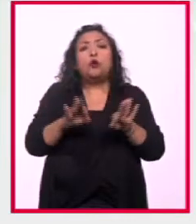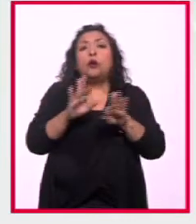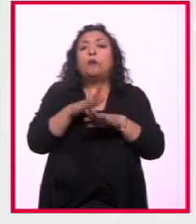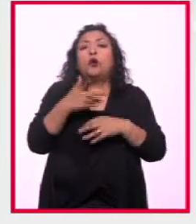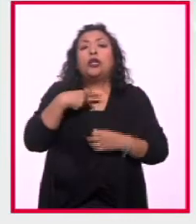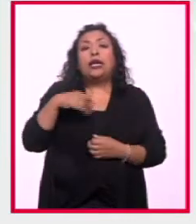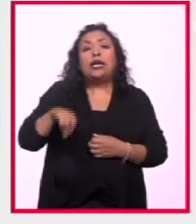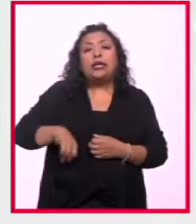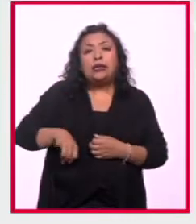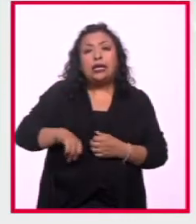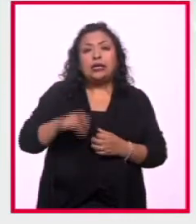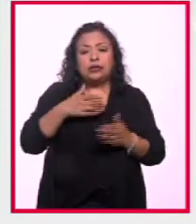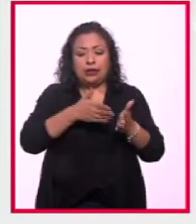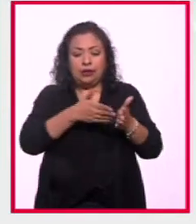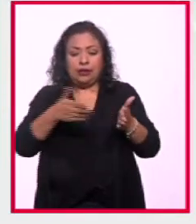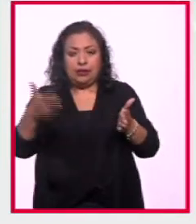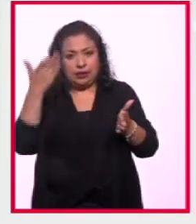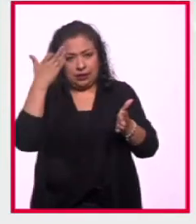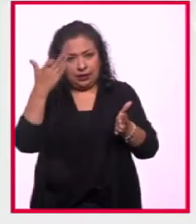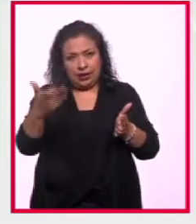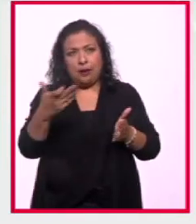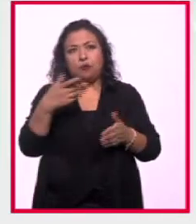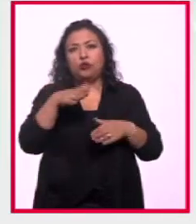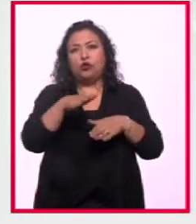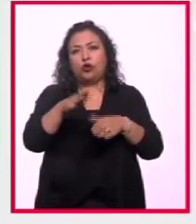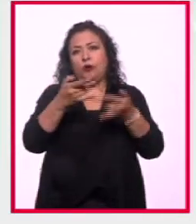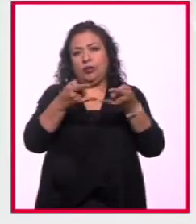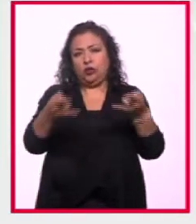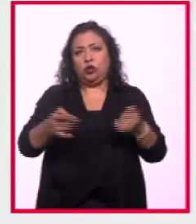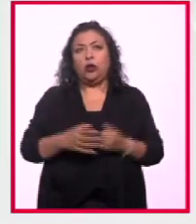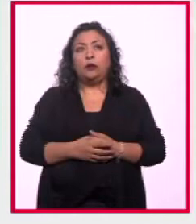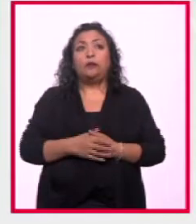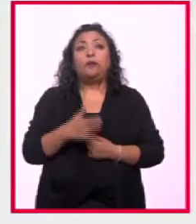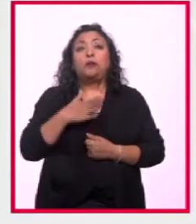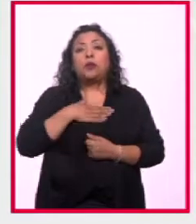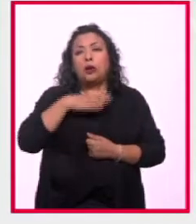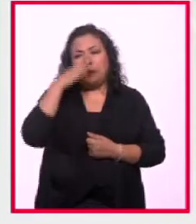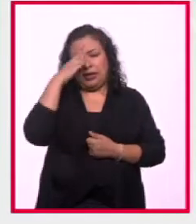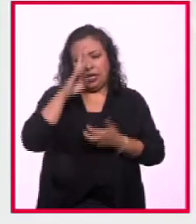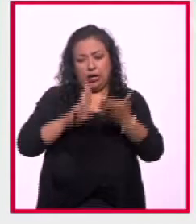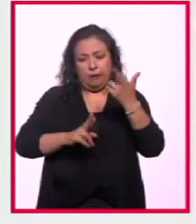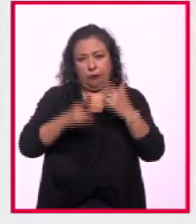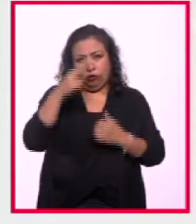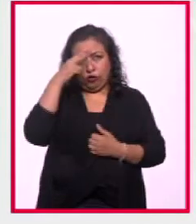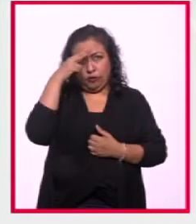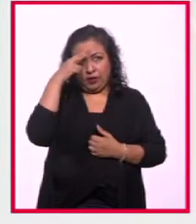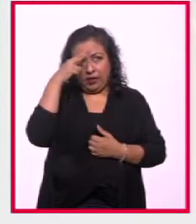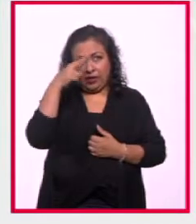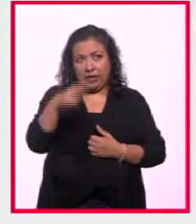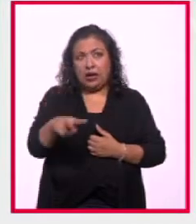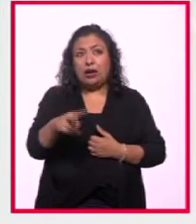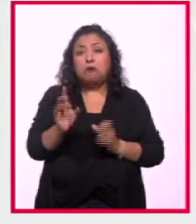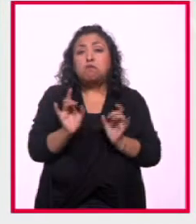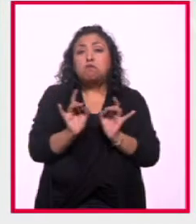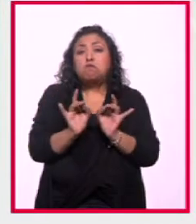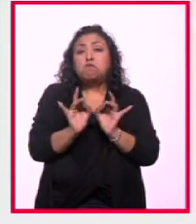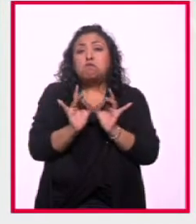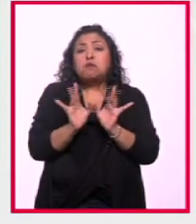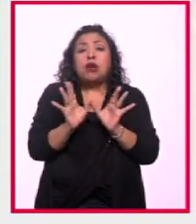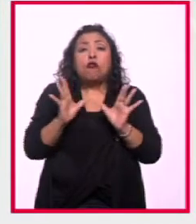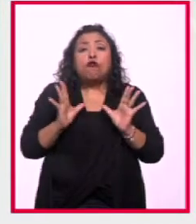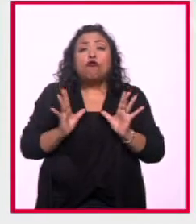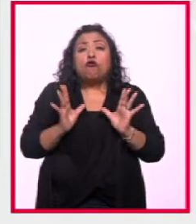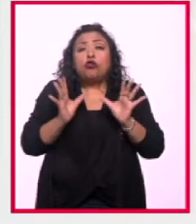interesa este periodo este asunto de nuestra historia bueno yo creo que la revolución mexicana es un acontecimiento fundacional